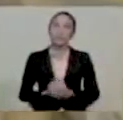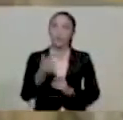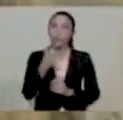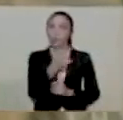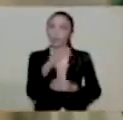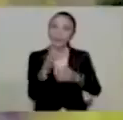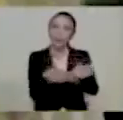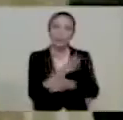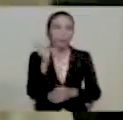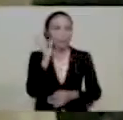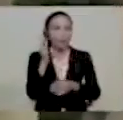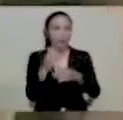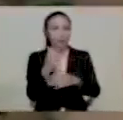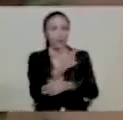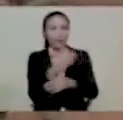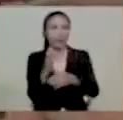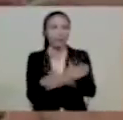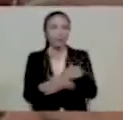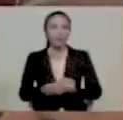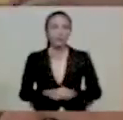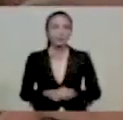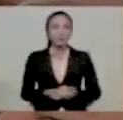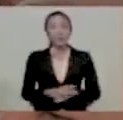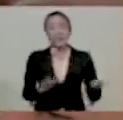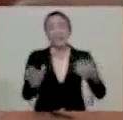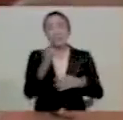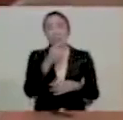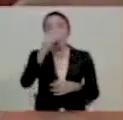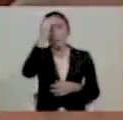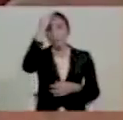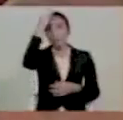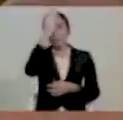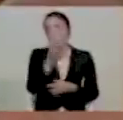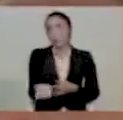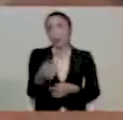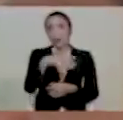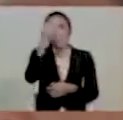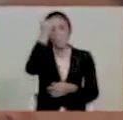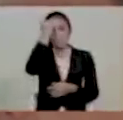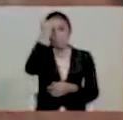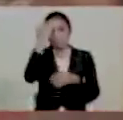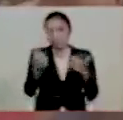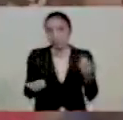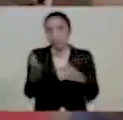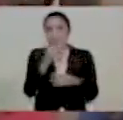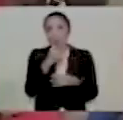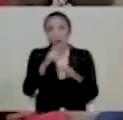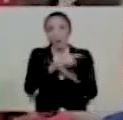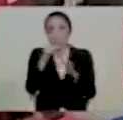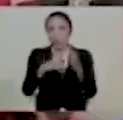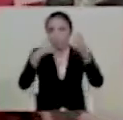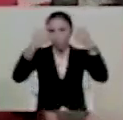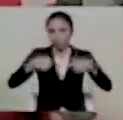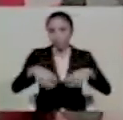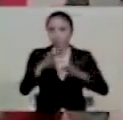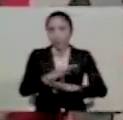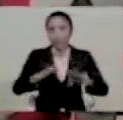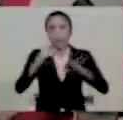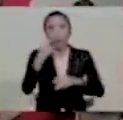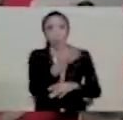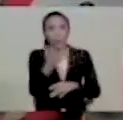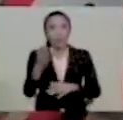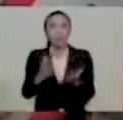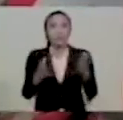Gabriela, que un ser ignorante es un ser incompleto, ustedes son seres completos, porque ustedes con su disciplina, con su